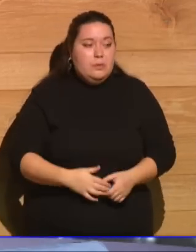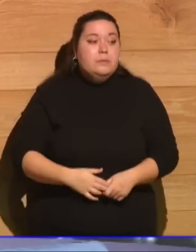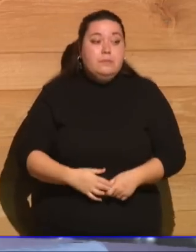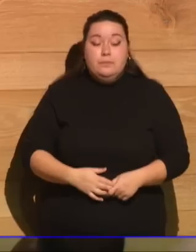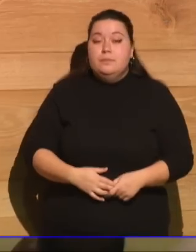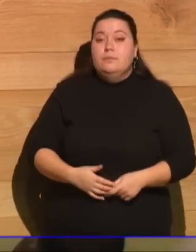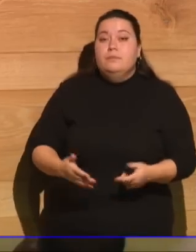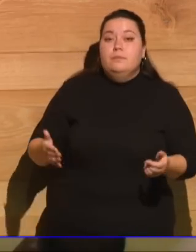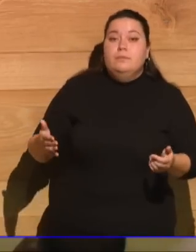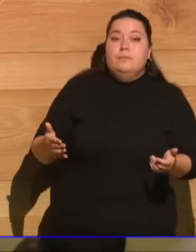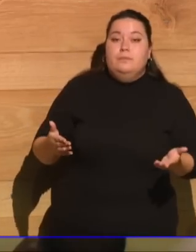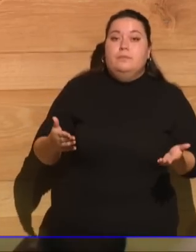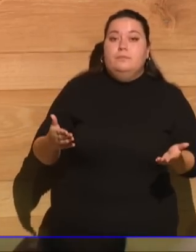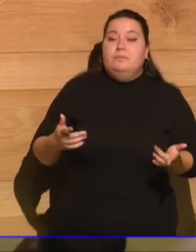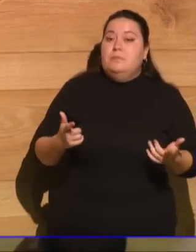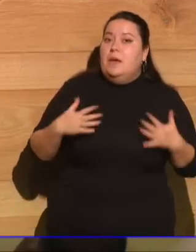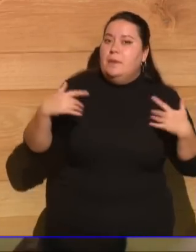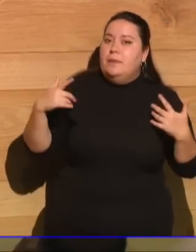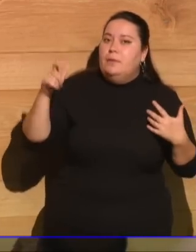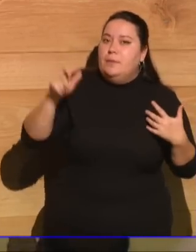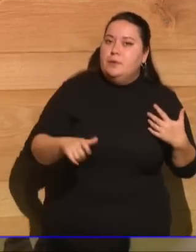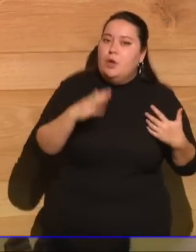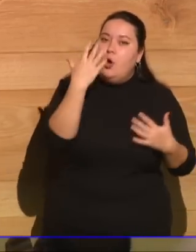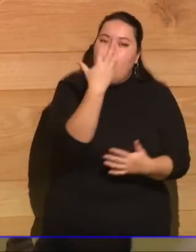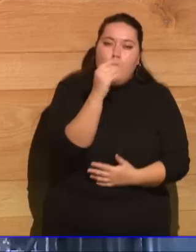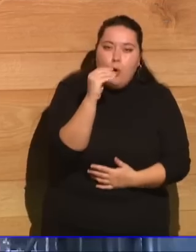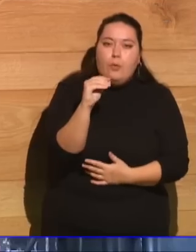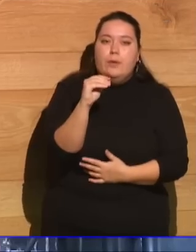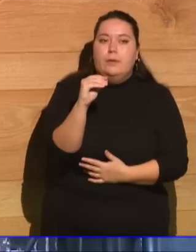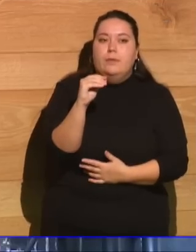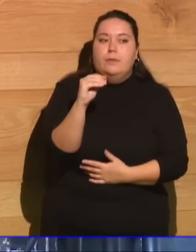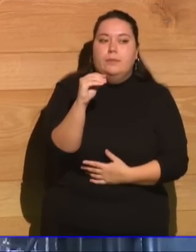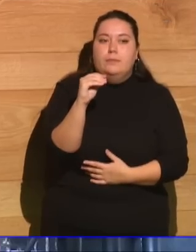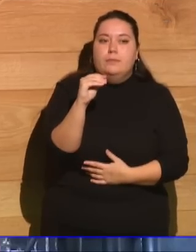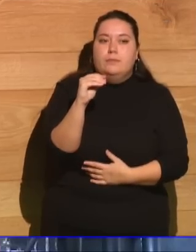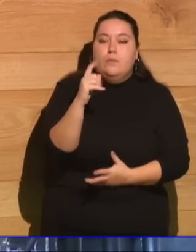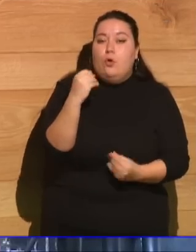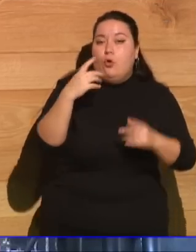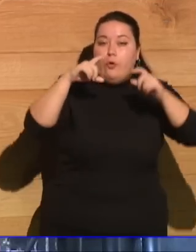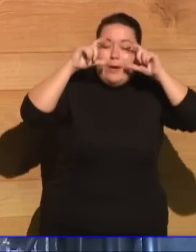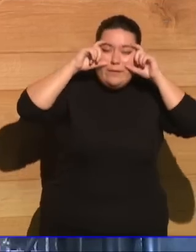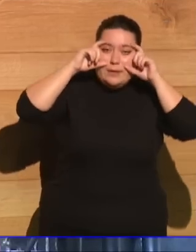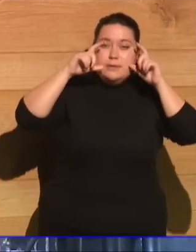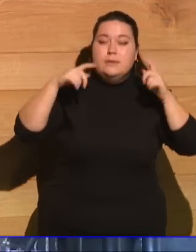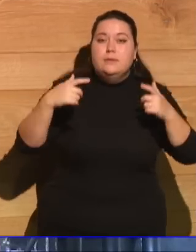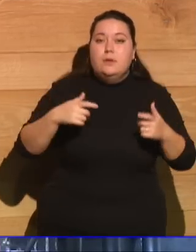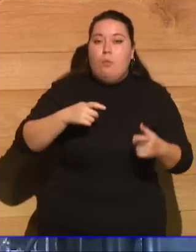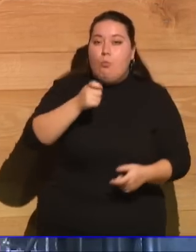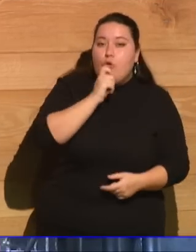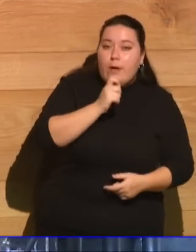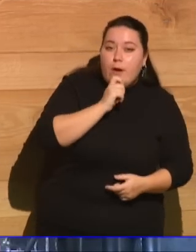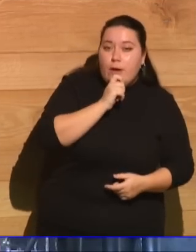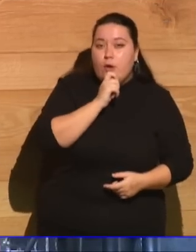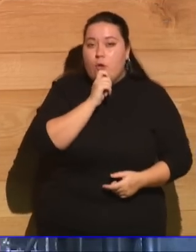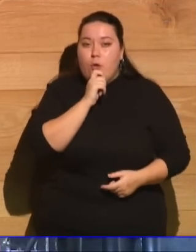el camino de Alan Parker se cruza un jovenzuelo airado, con gafas, porrero